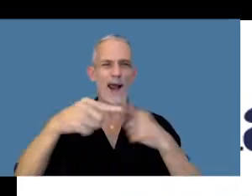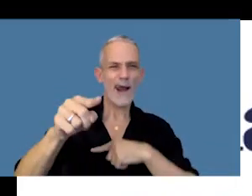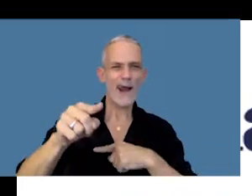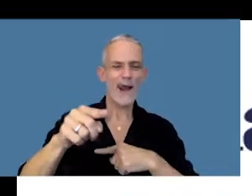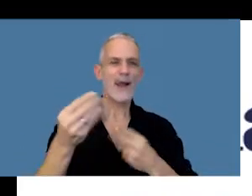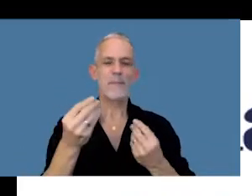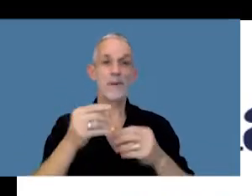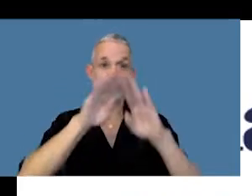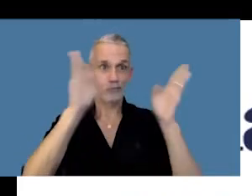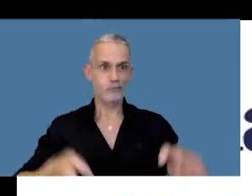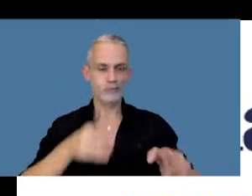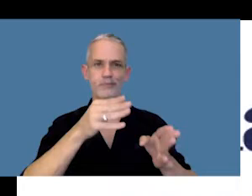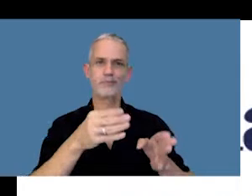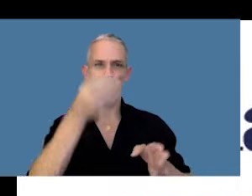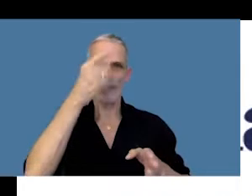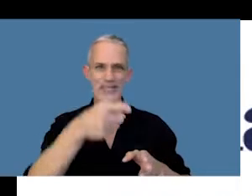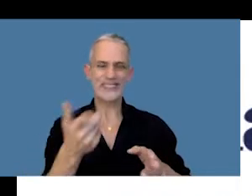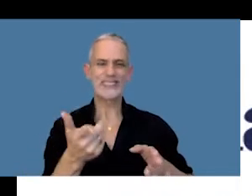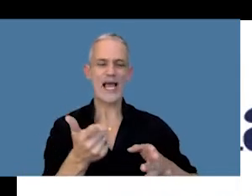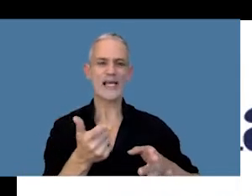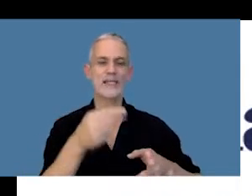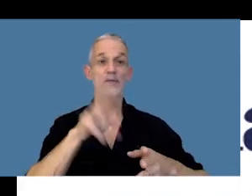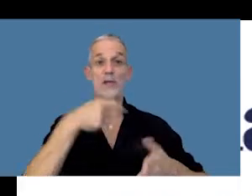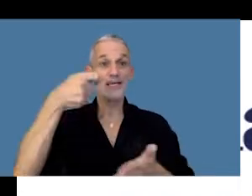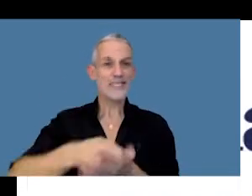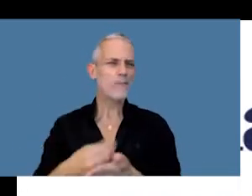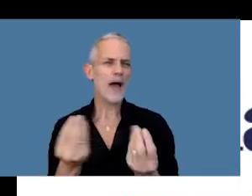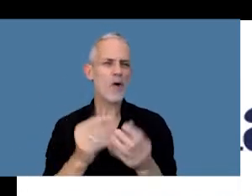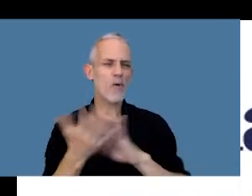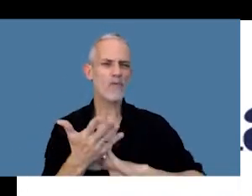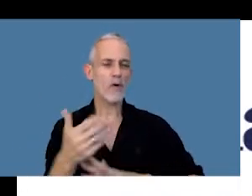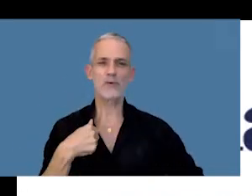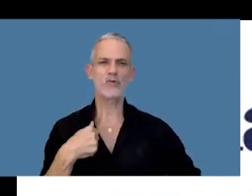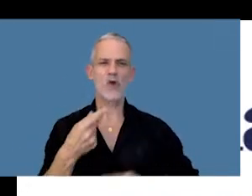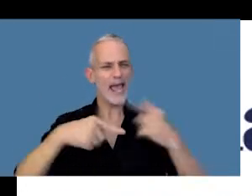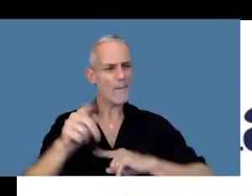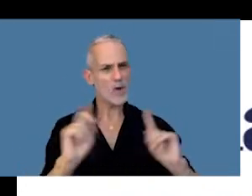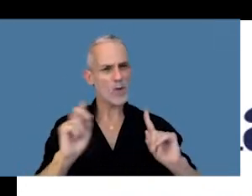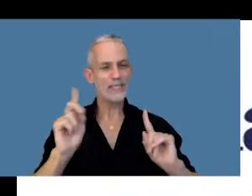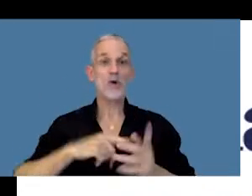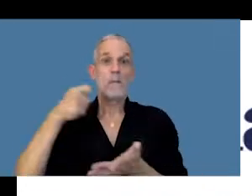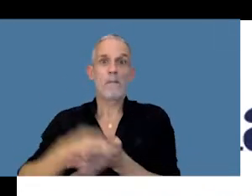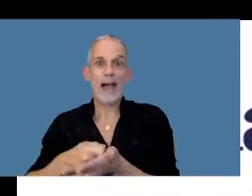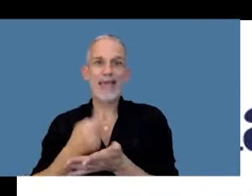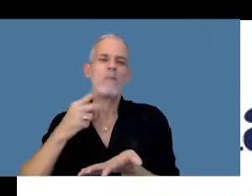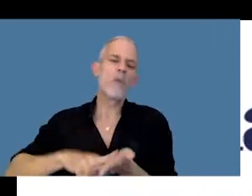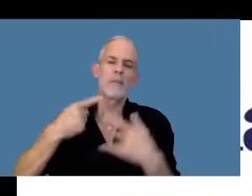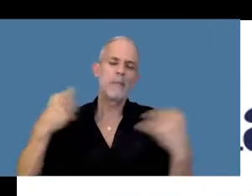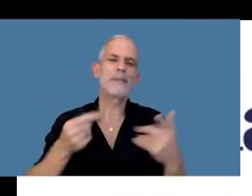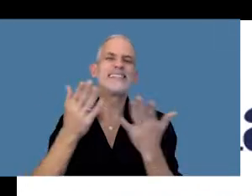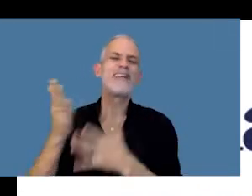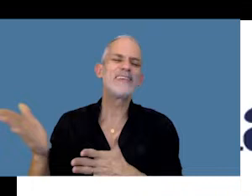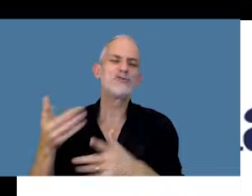en entidades financieras que se cancelen mediante, o sea, ¿qué hago? No es cambio. Pagué un